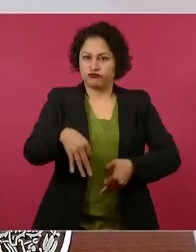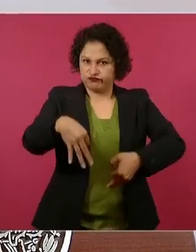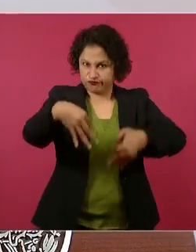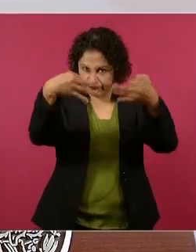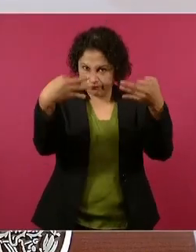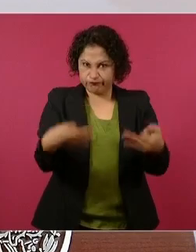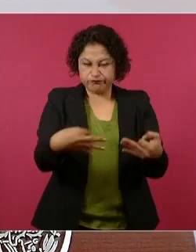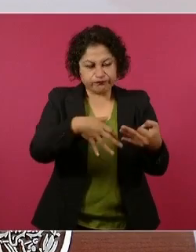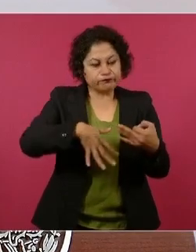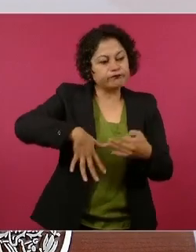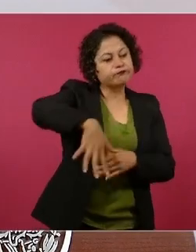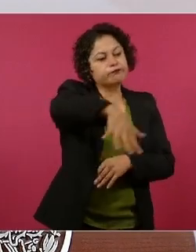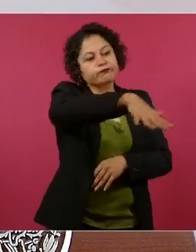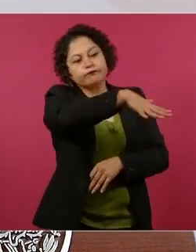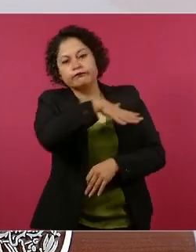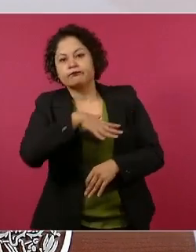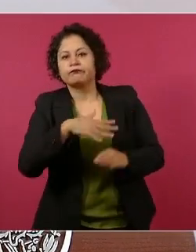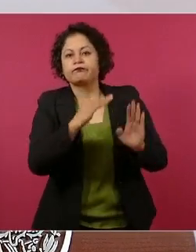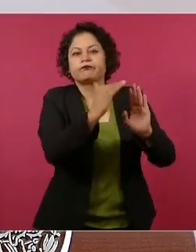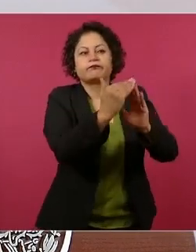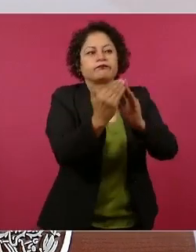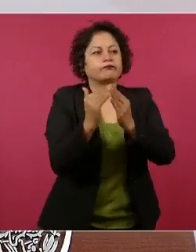arquitectónicamente departamentos